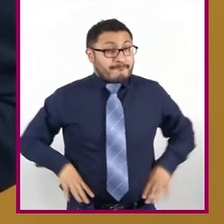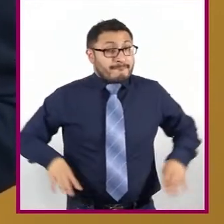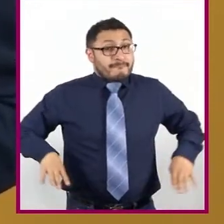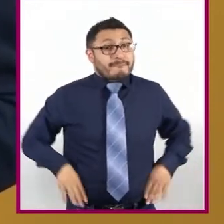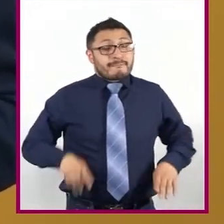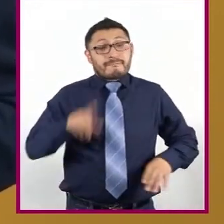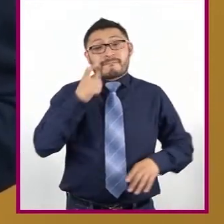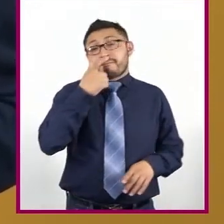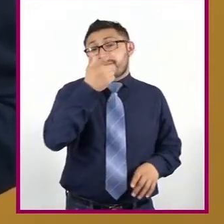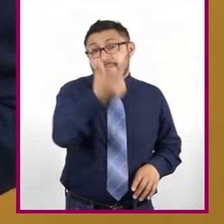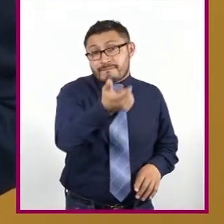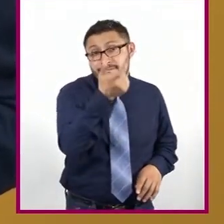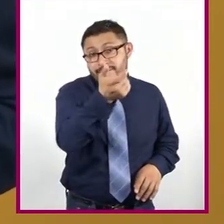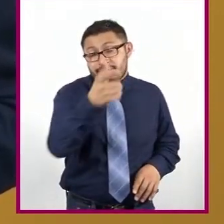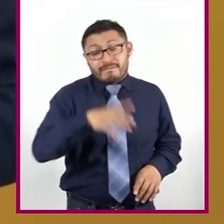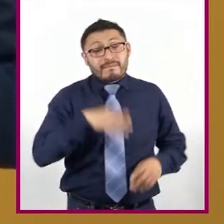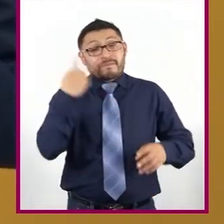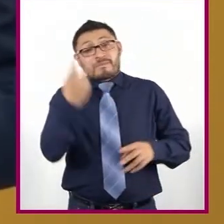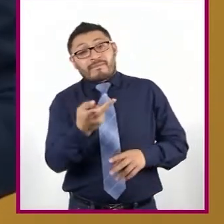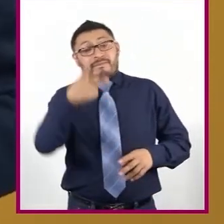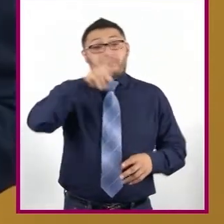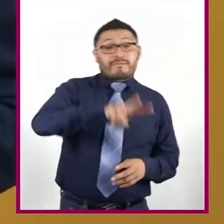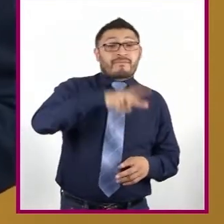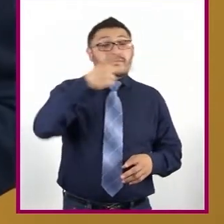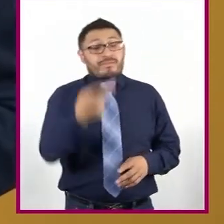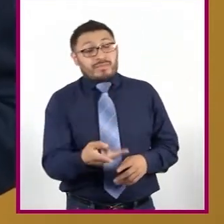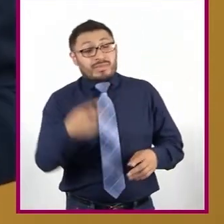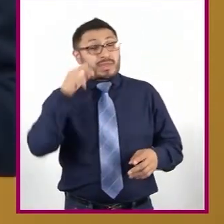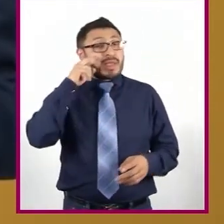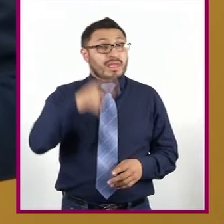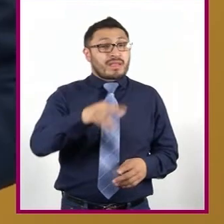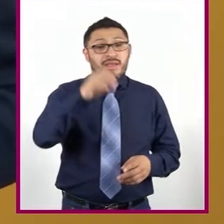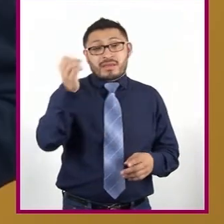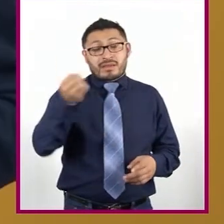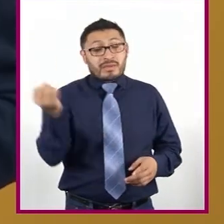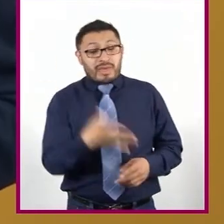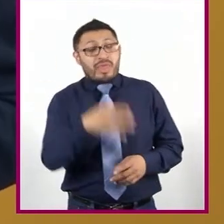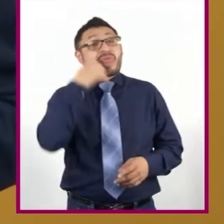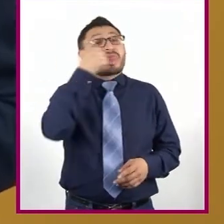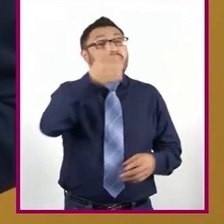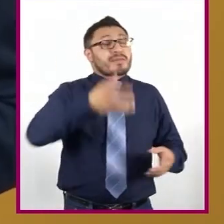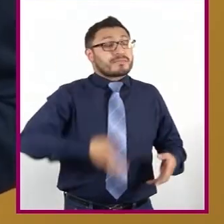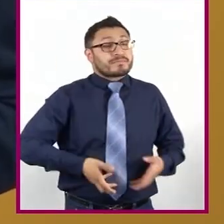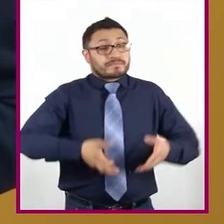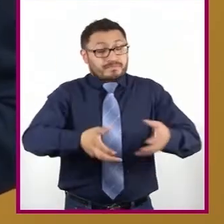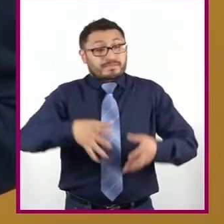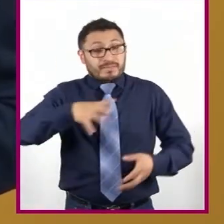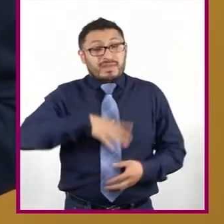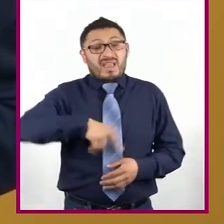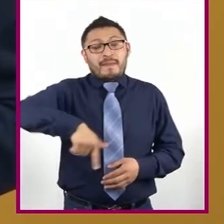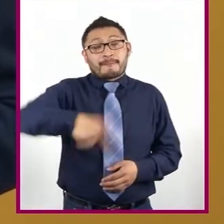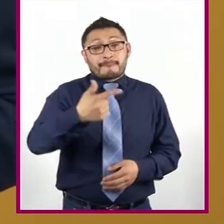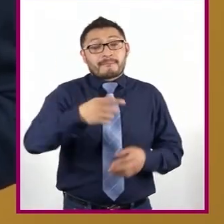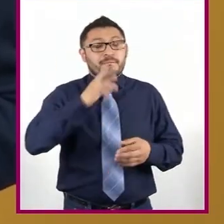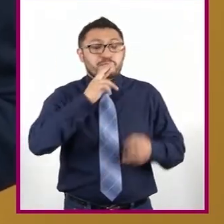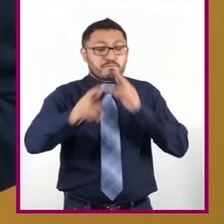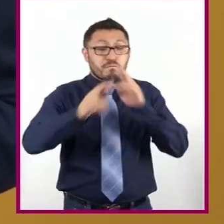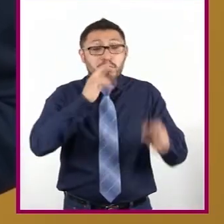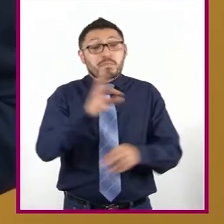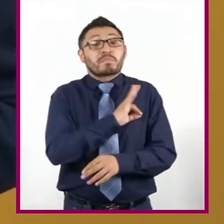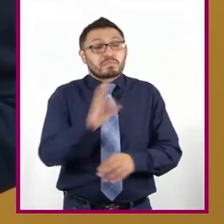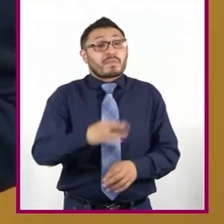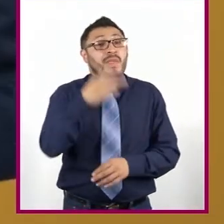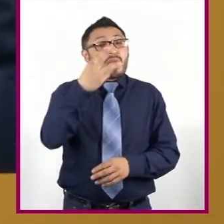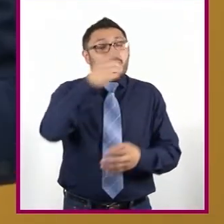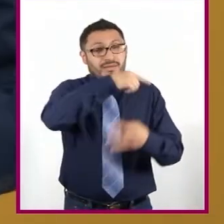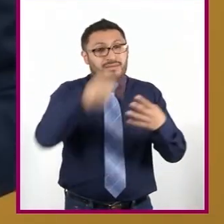la moneda de tener 2 caras y el dado 6, sabemos que hay un total de 12 resultados posibles y que 3